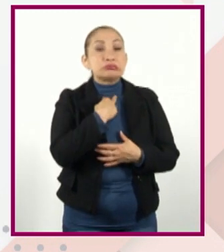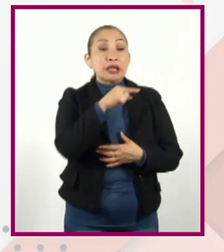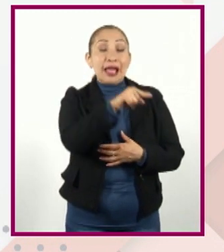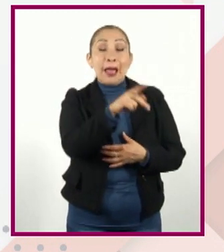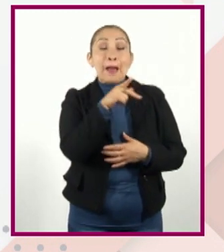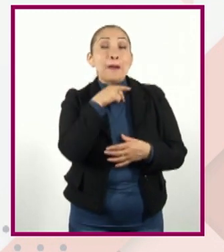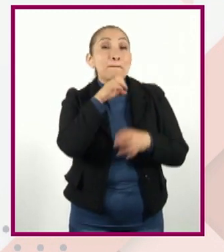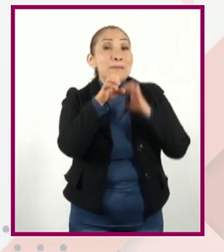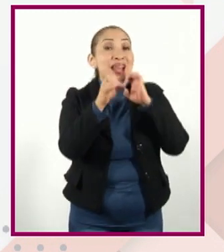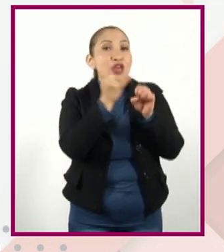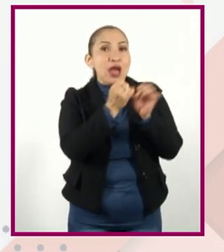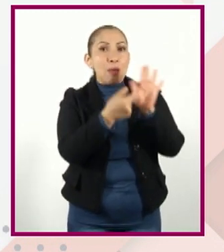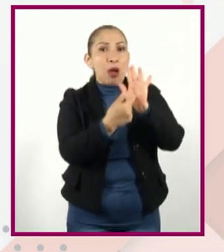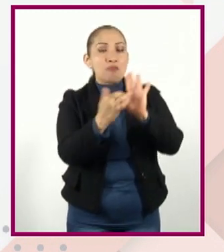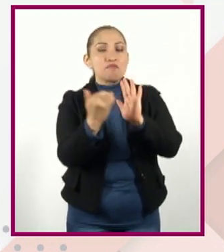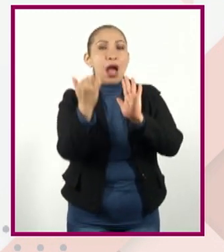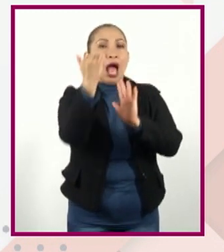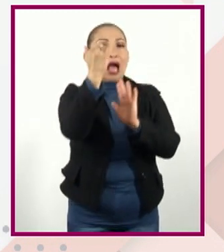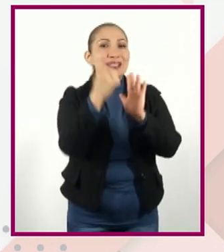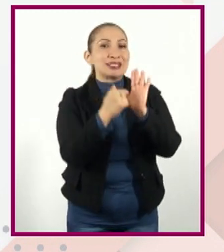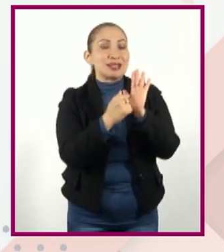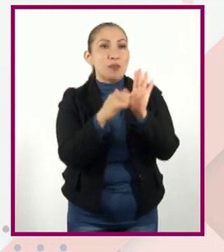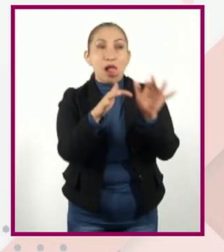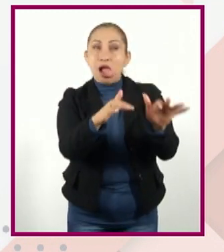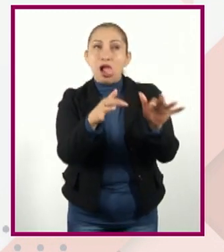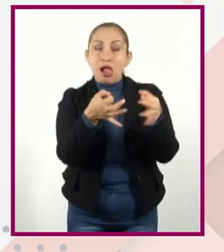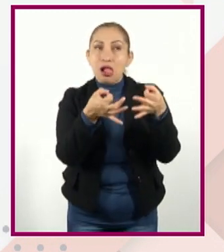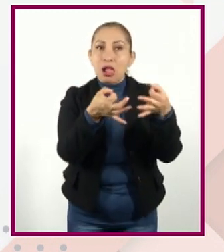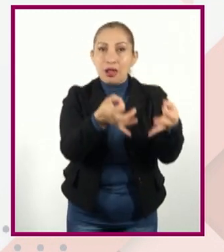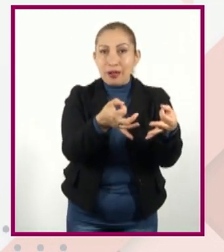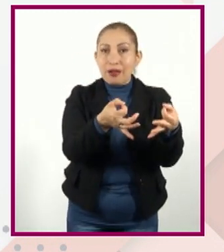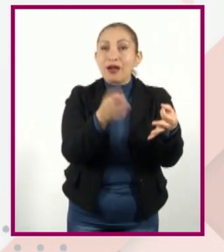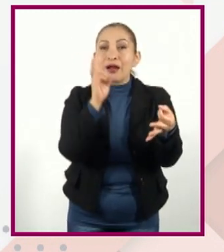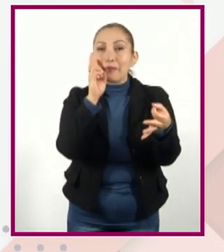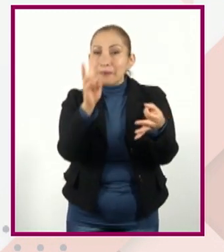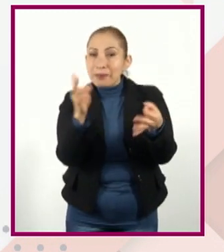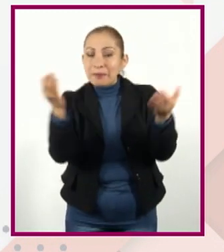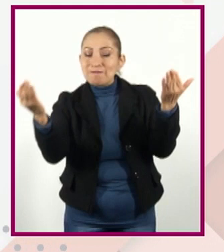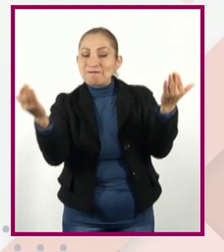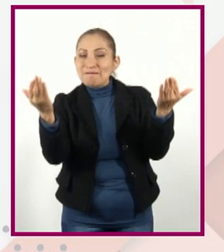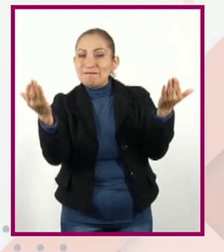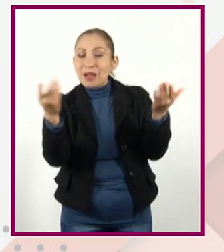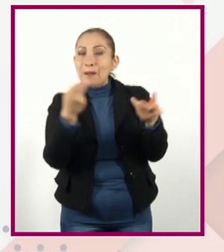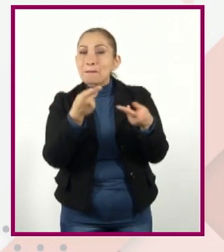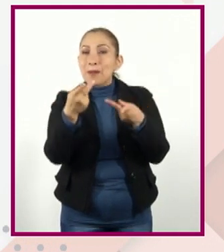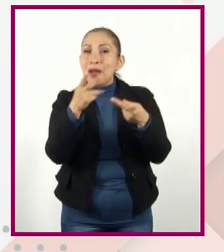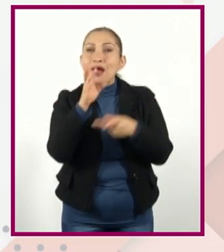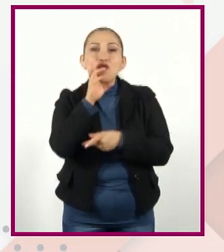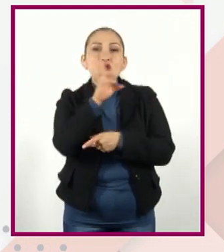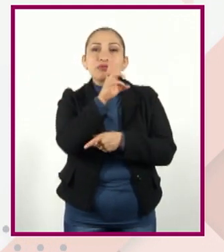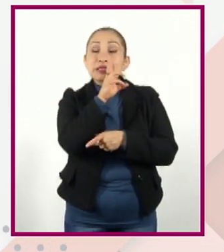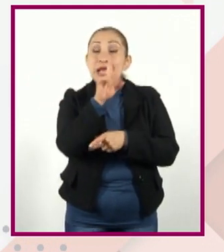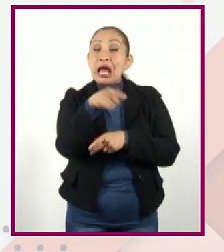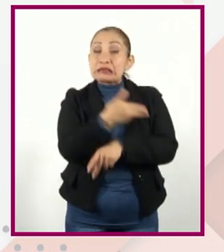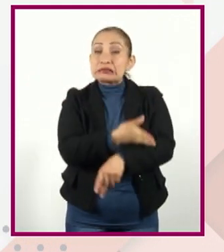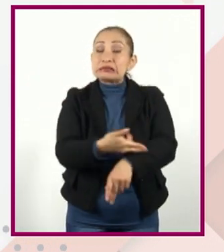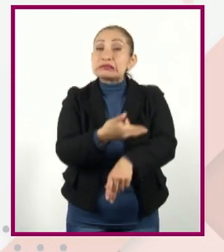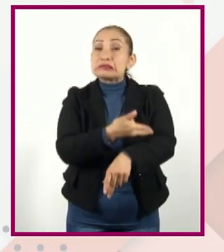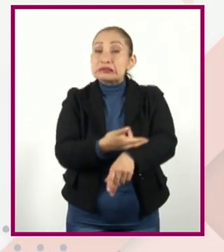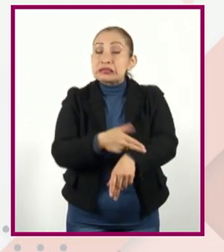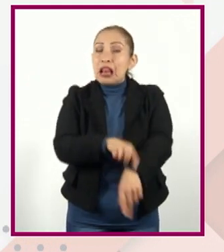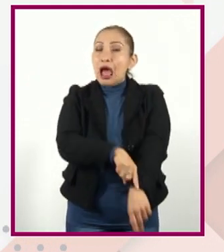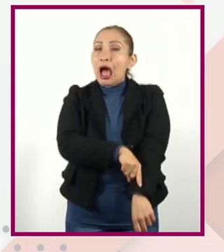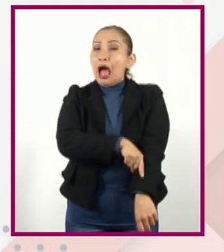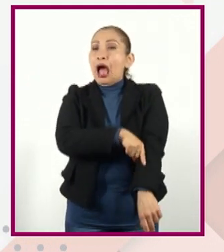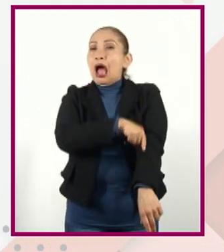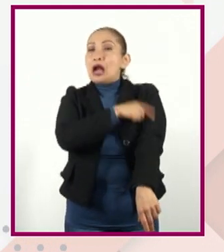periodistas destacan la información. Hasta este momento, hemos visto que elaborar una noticia implica un proceso largo en el que se